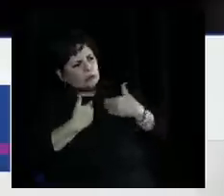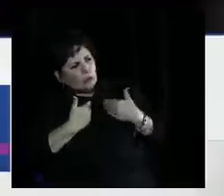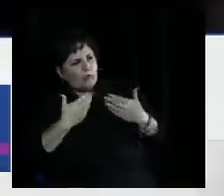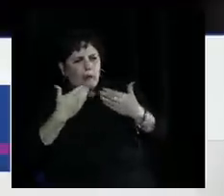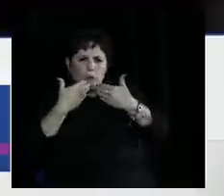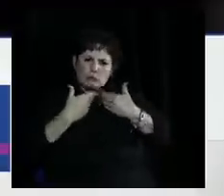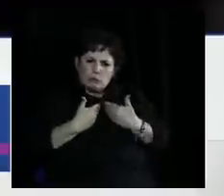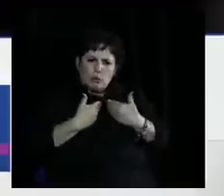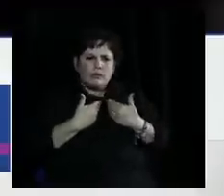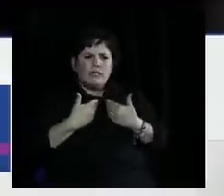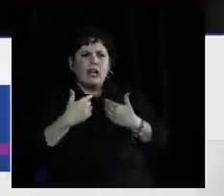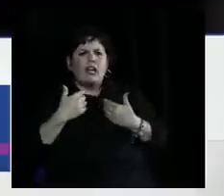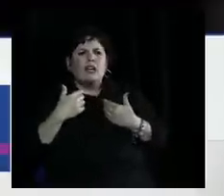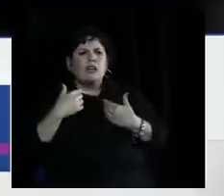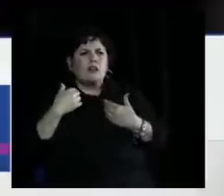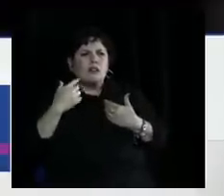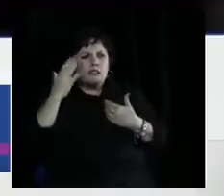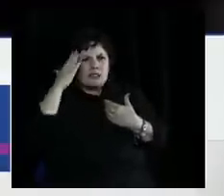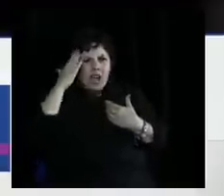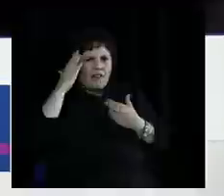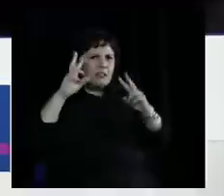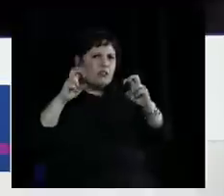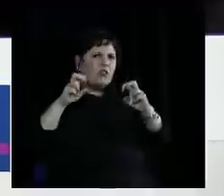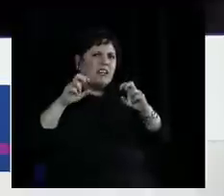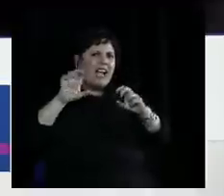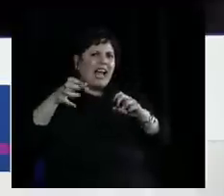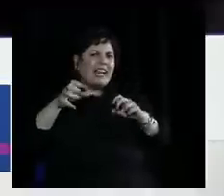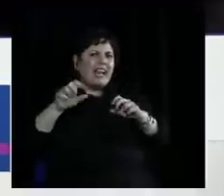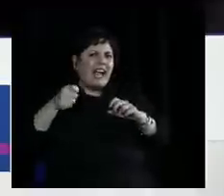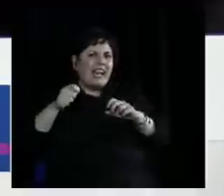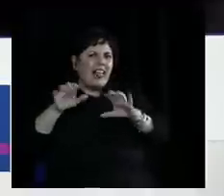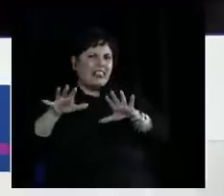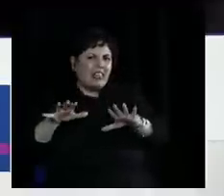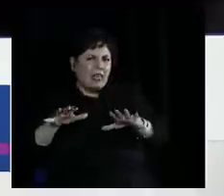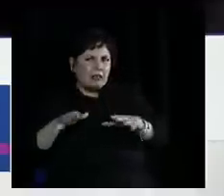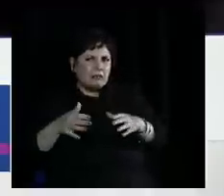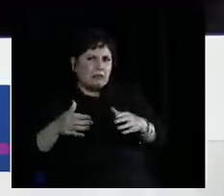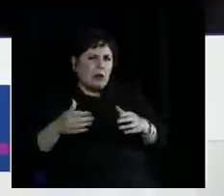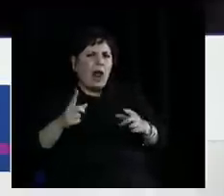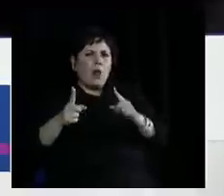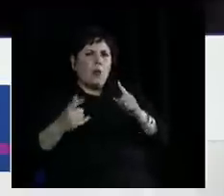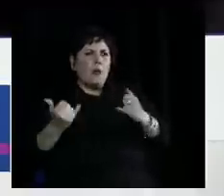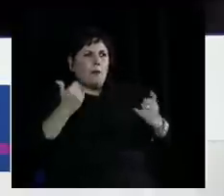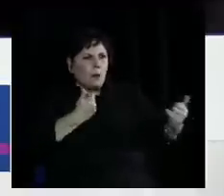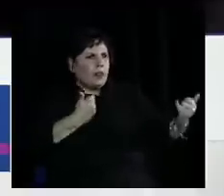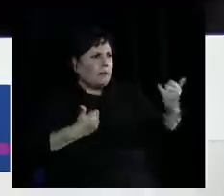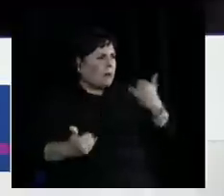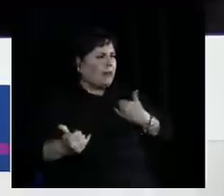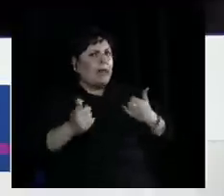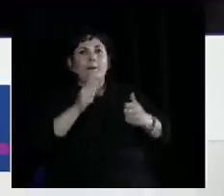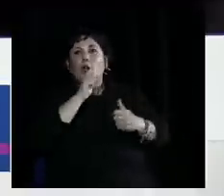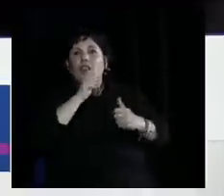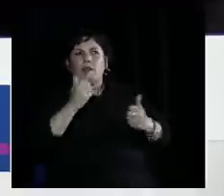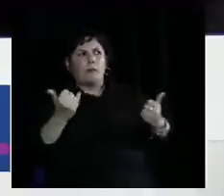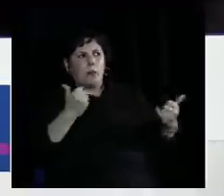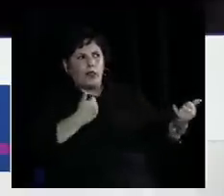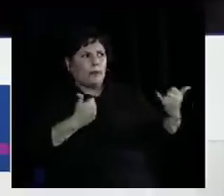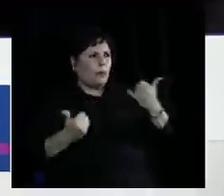consultas para saber qué sabíamos nosotros y también comunicaciones de colegas contándonos lo que ellos sabían.